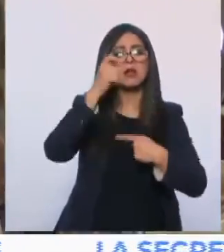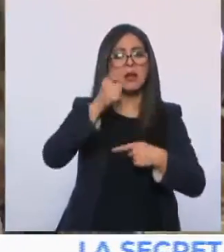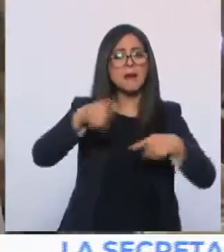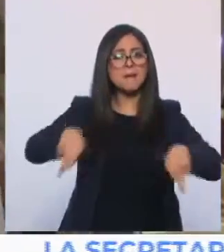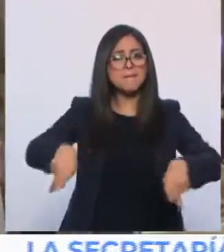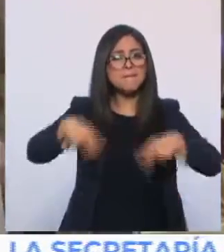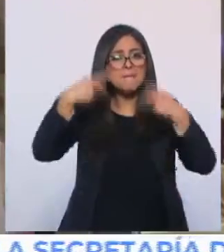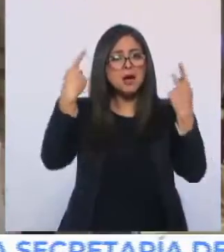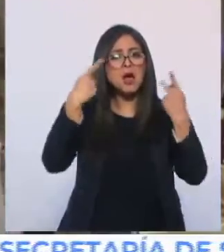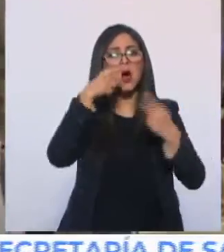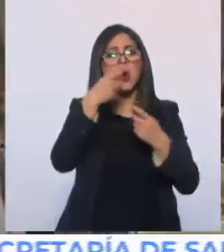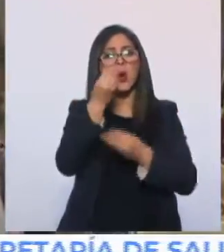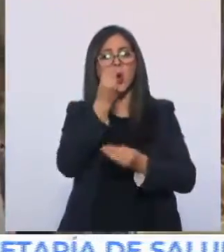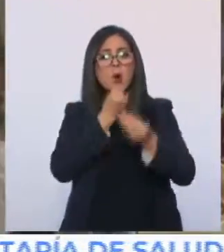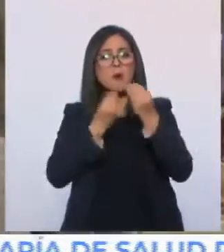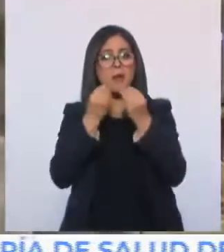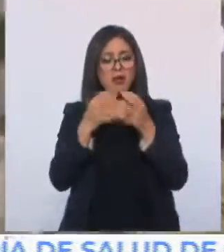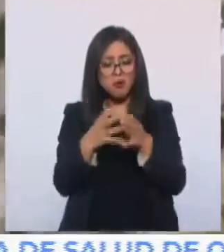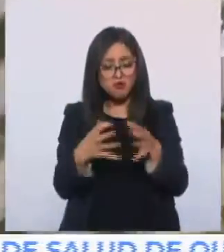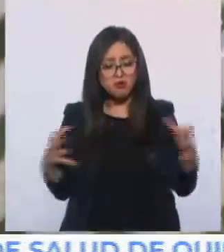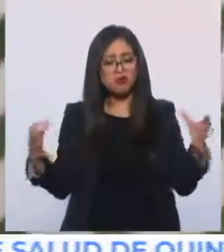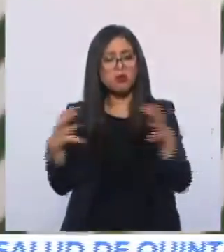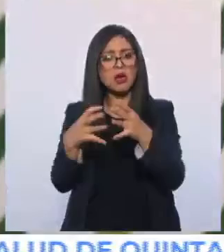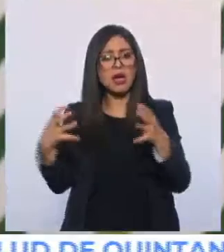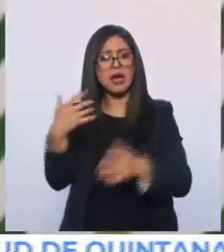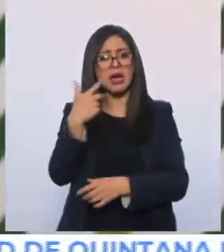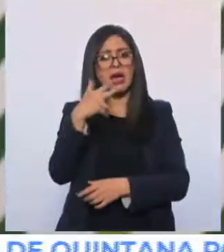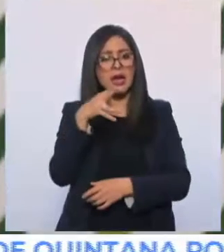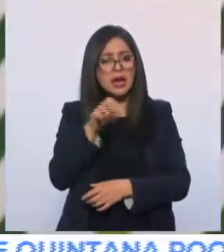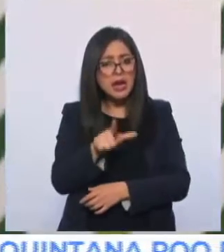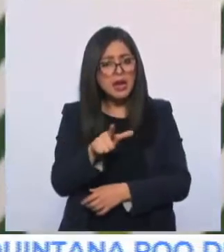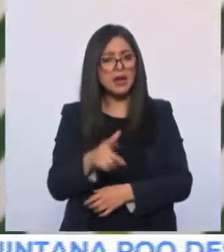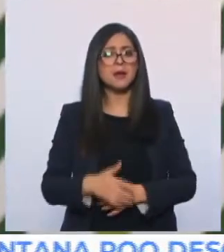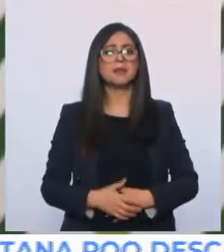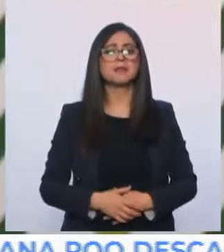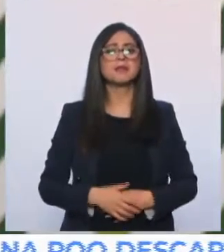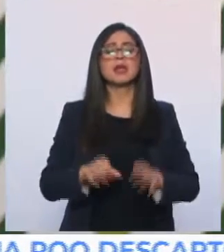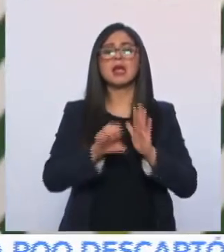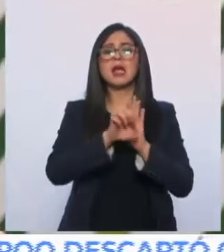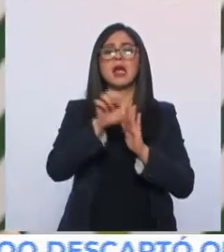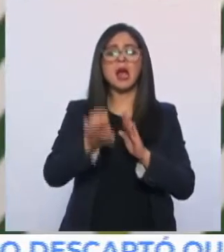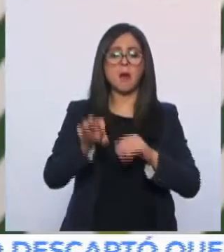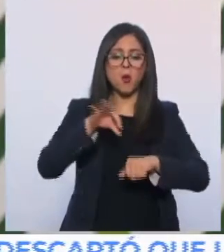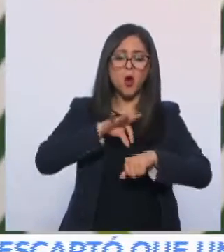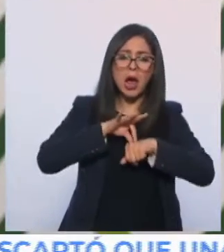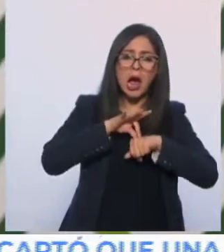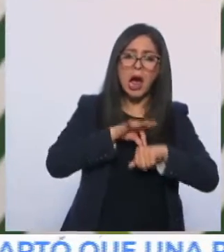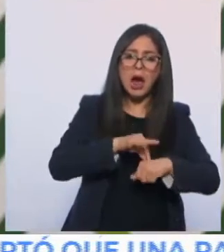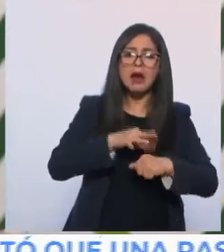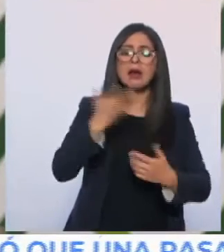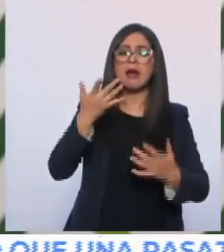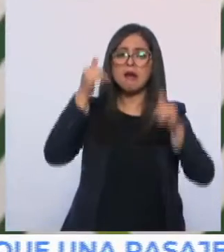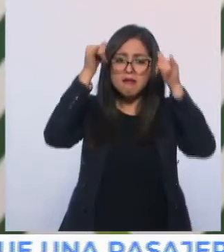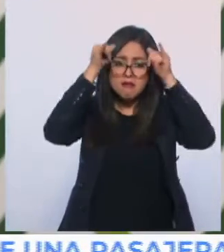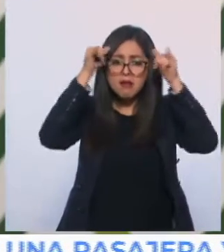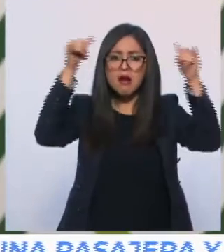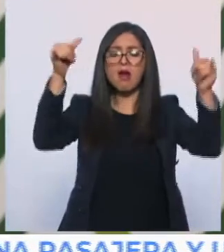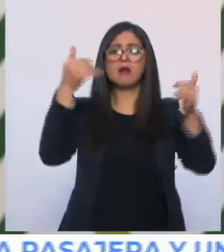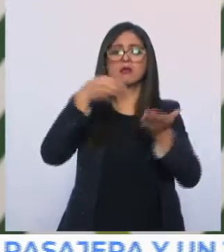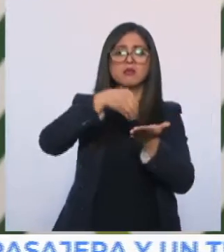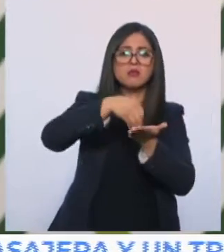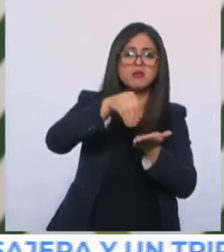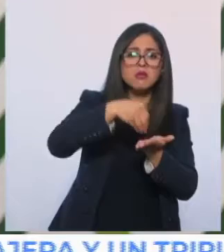de alimentos a granel. Que son las carnes frescas, que tiene que ver con res, cerdo,